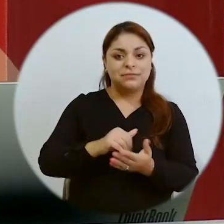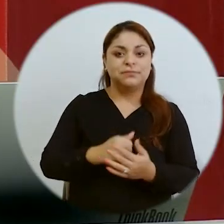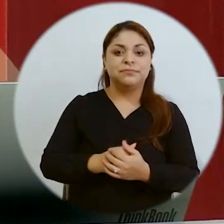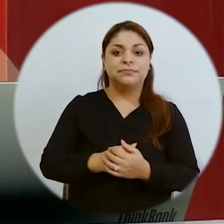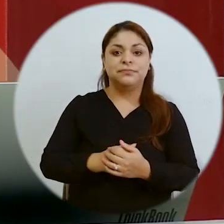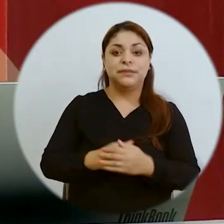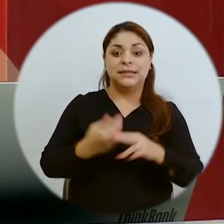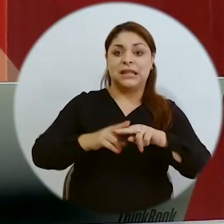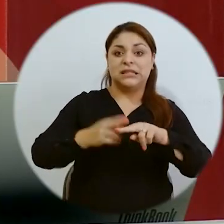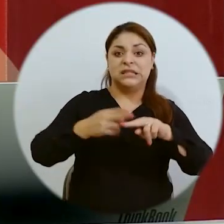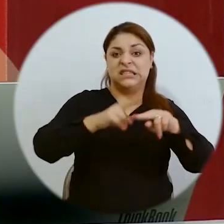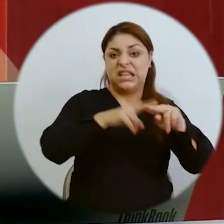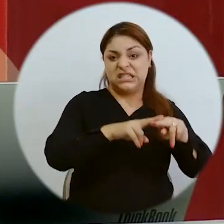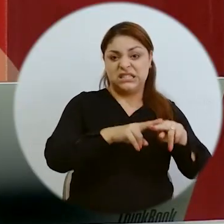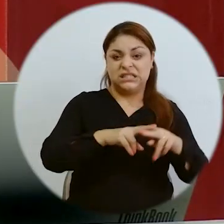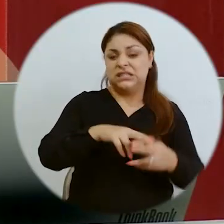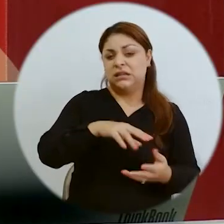consumidor financiero